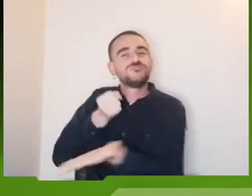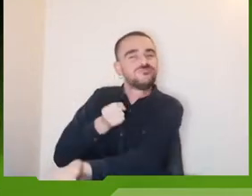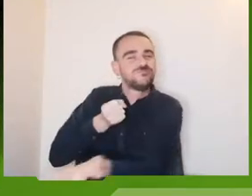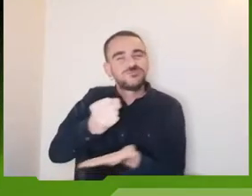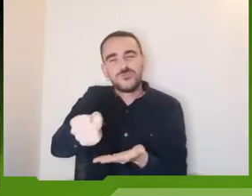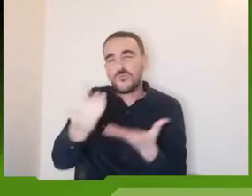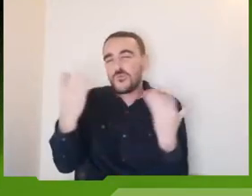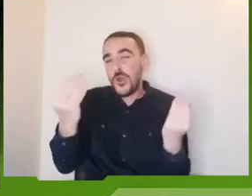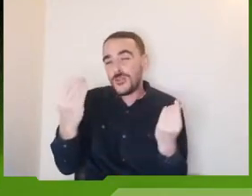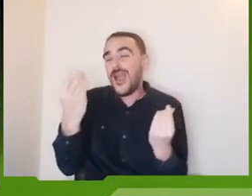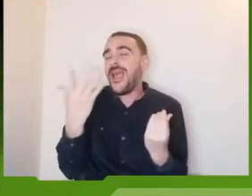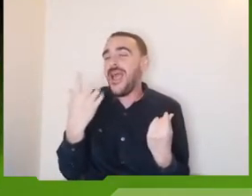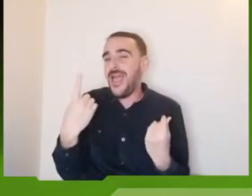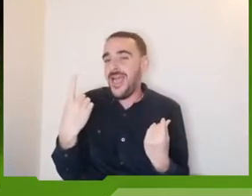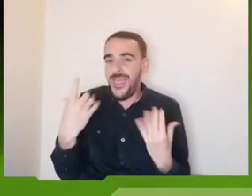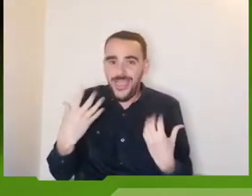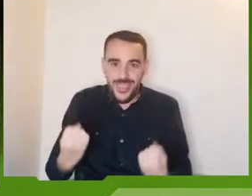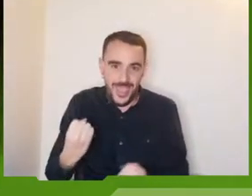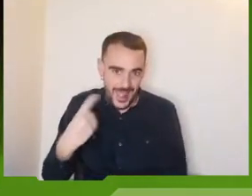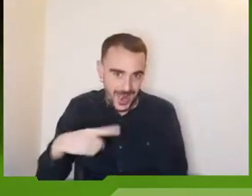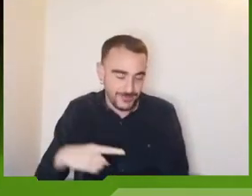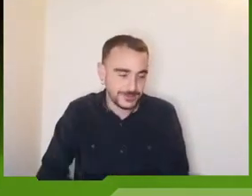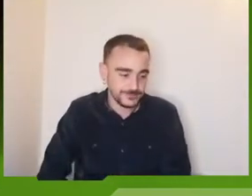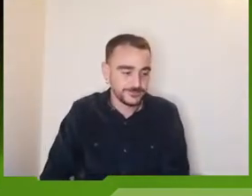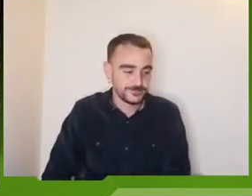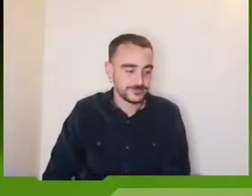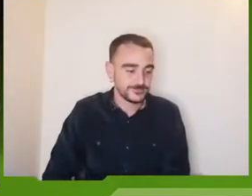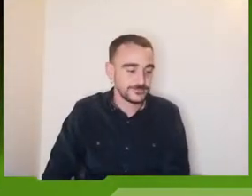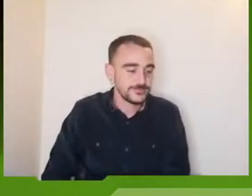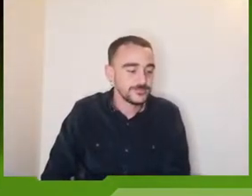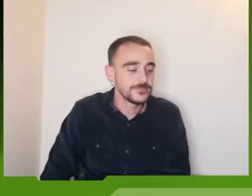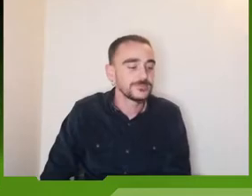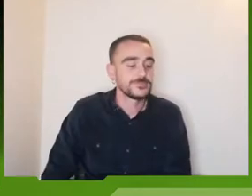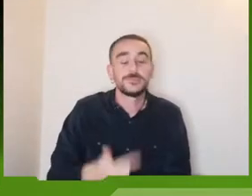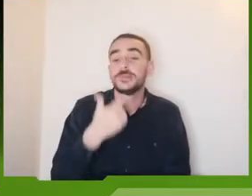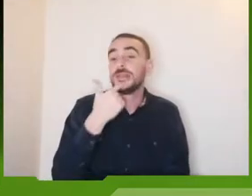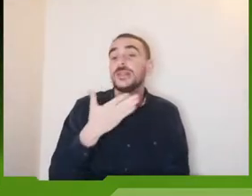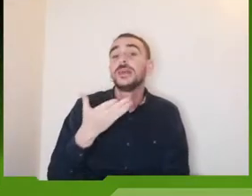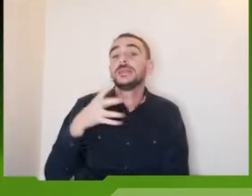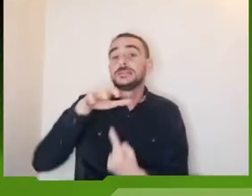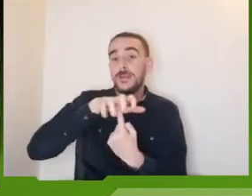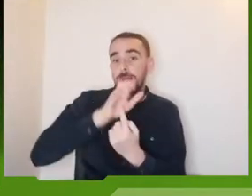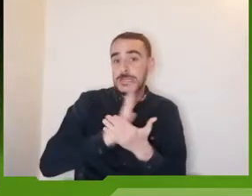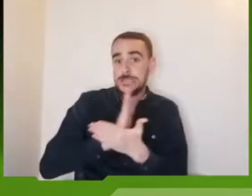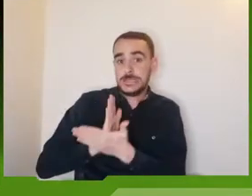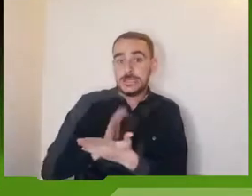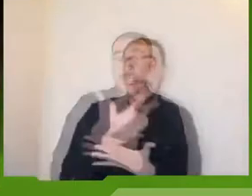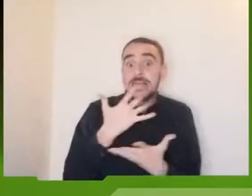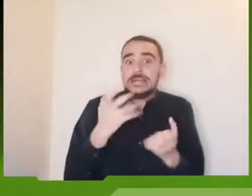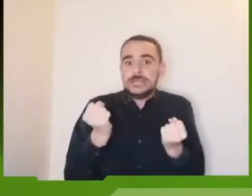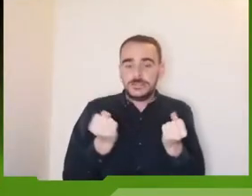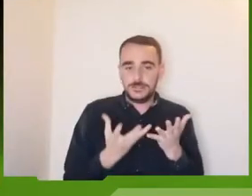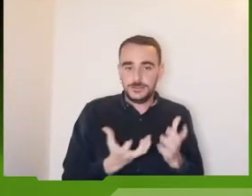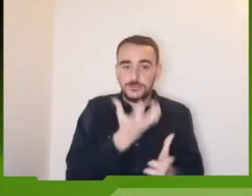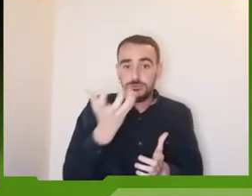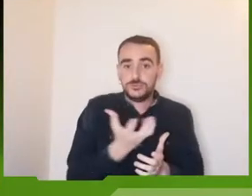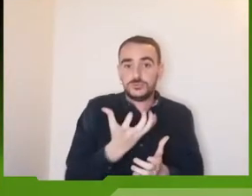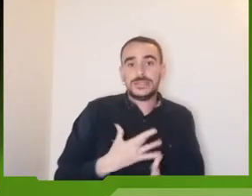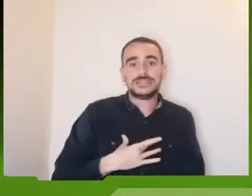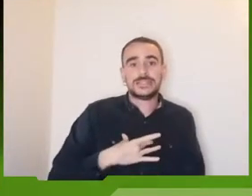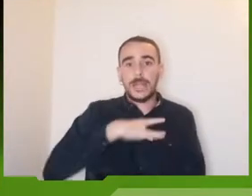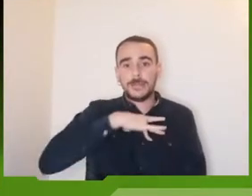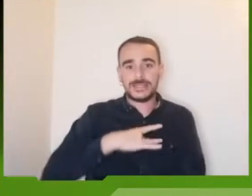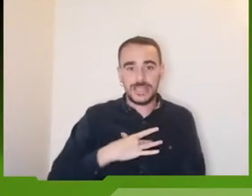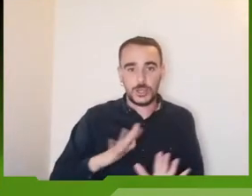Vale, he picado los champiñones y alguna seta ostra. Se me está echando musky.